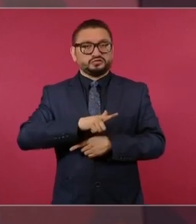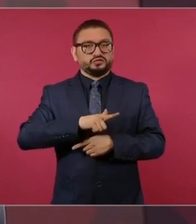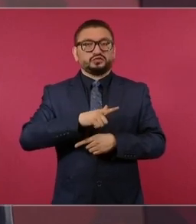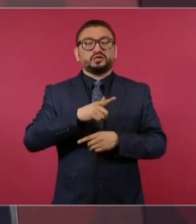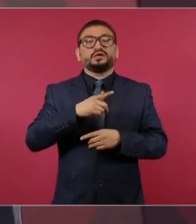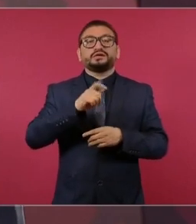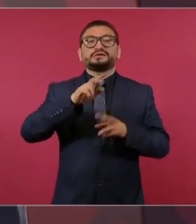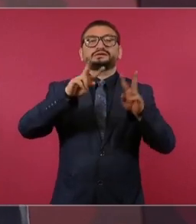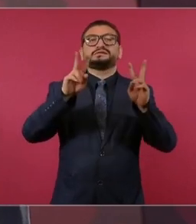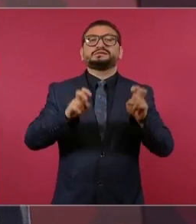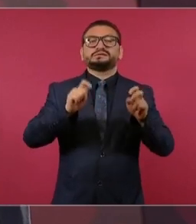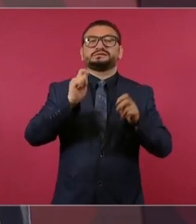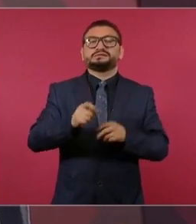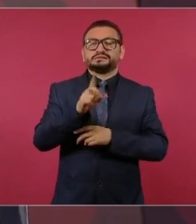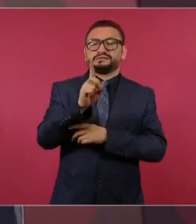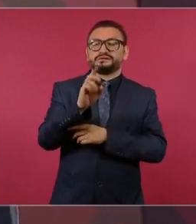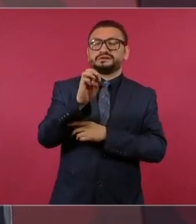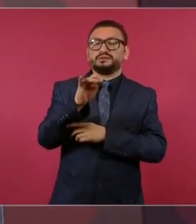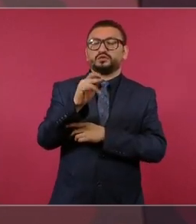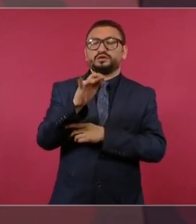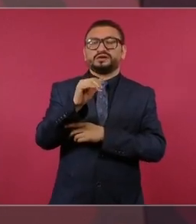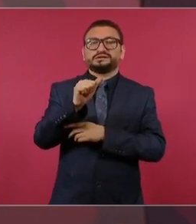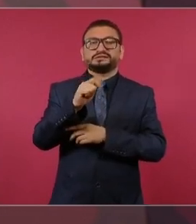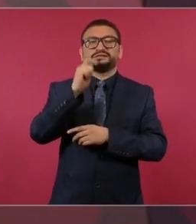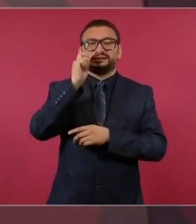la democracia